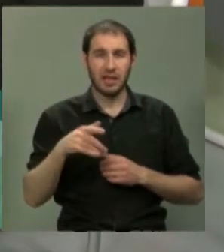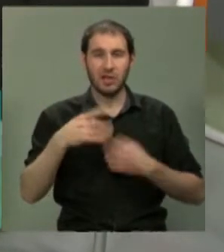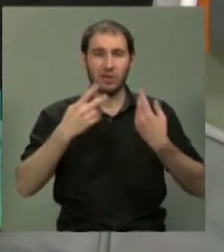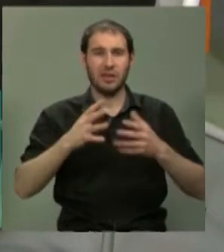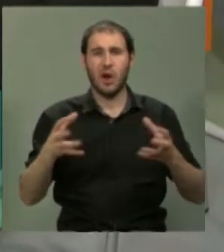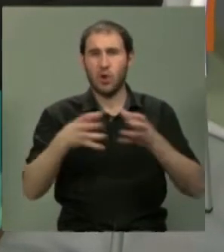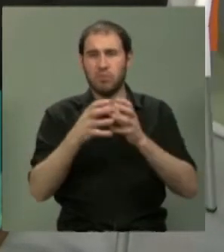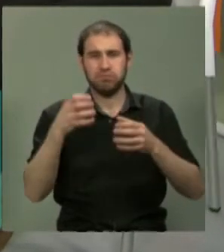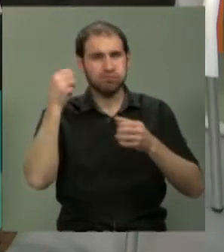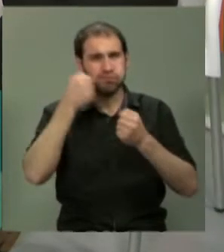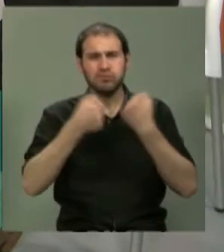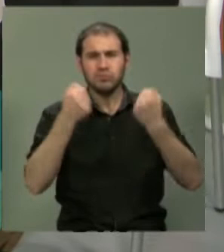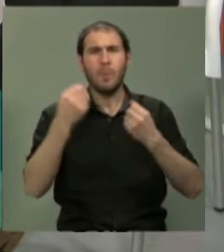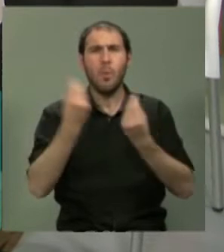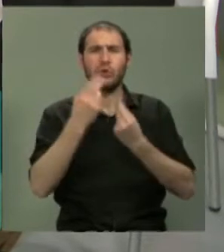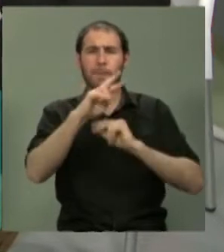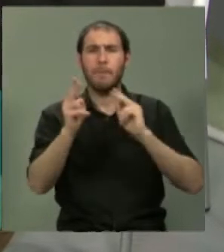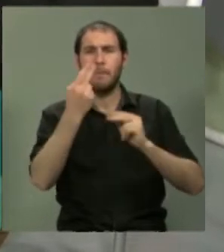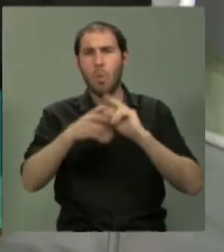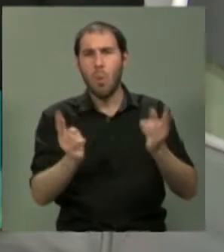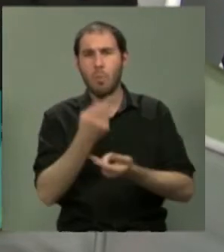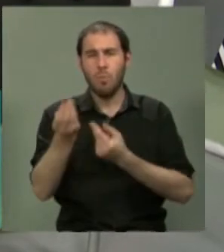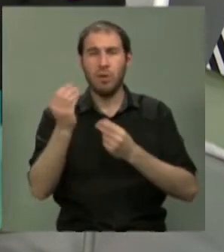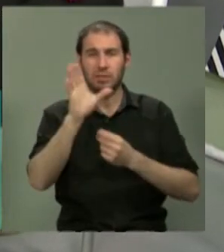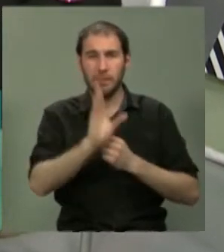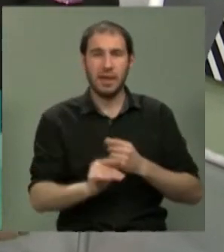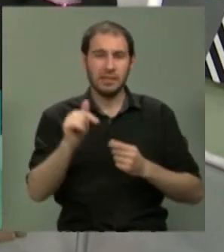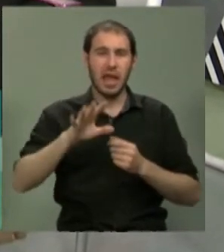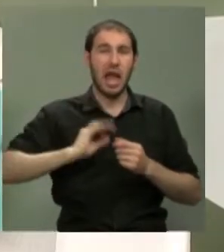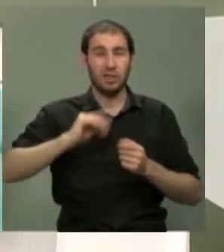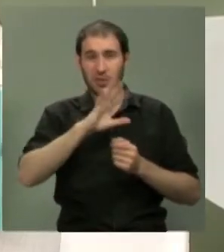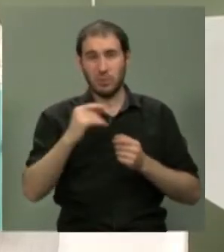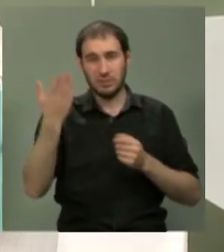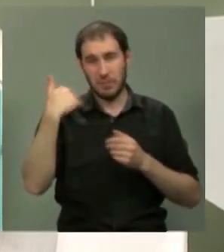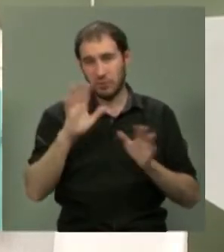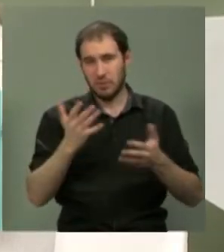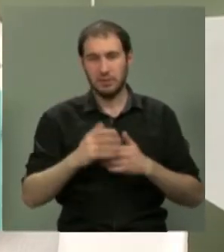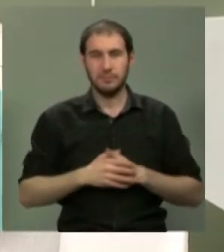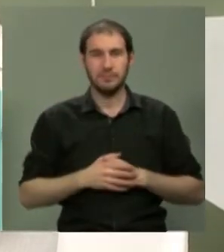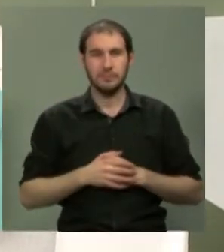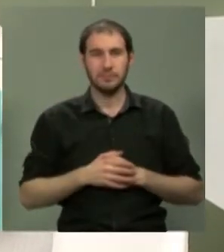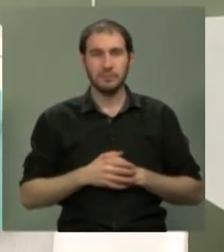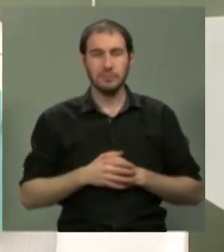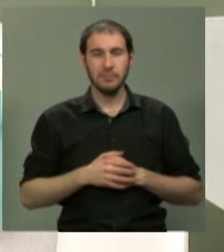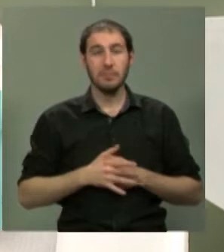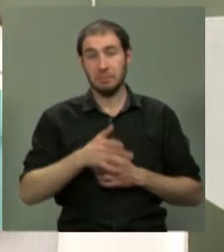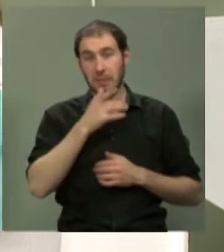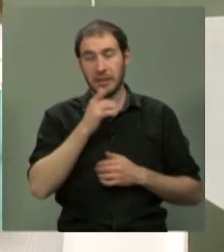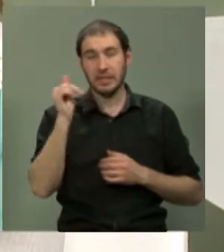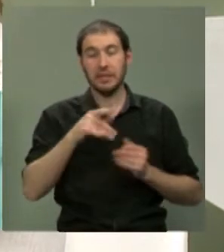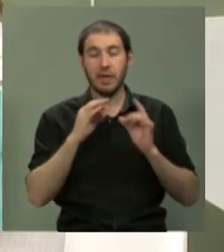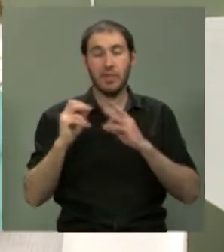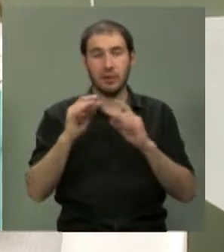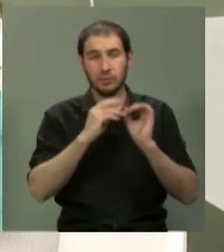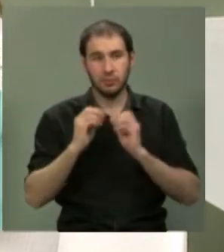gravísimos motines donde han muerto muchísimos presos en todo el país durante los últimos 50 años por lo menos. Entonces, me parece que esta es una